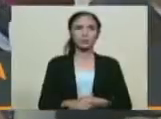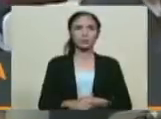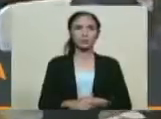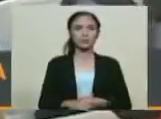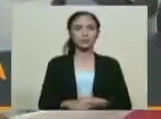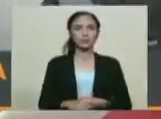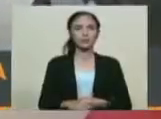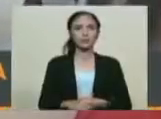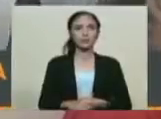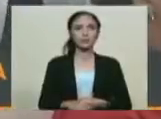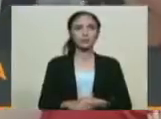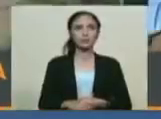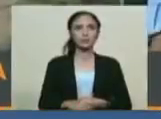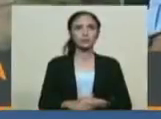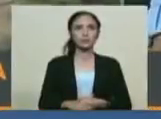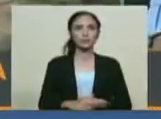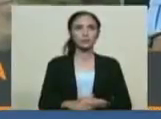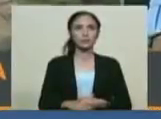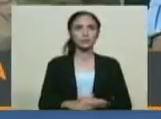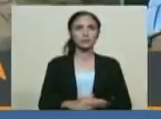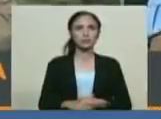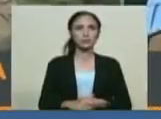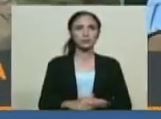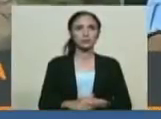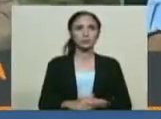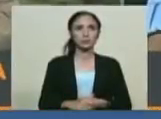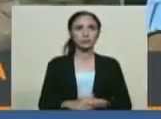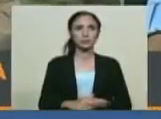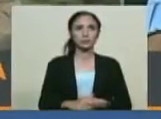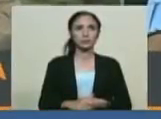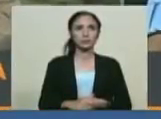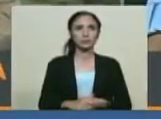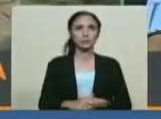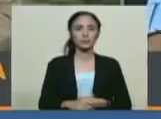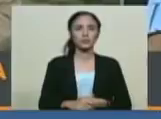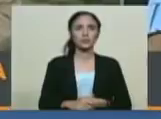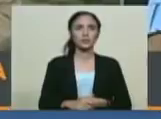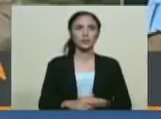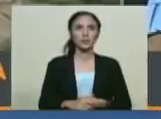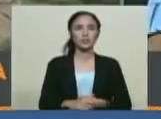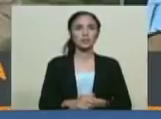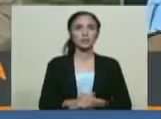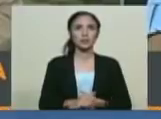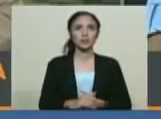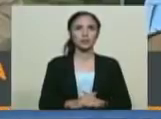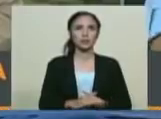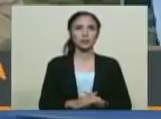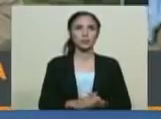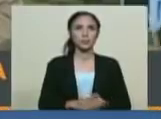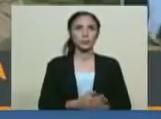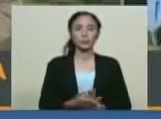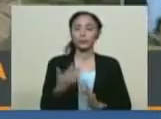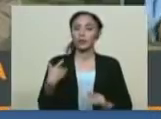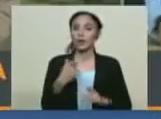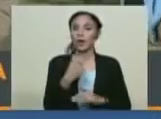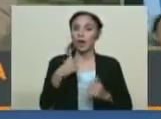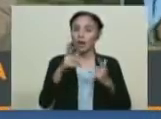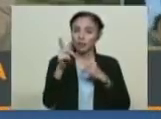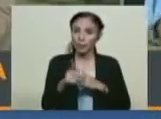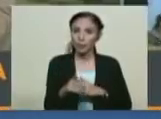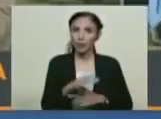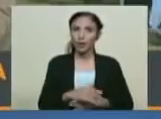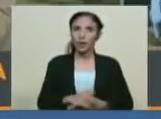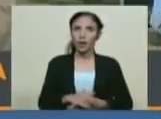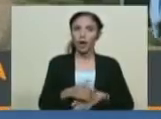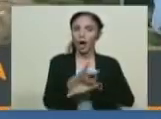Bueno, mi saludo. Quiero saludar también de manera muy especial a Dante Rivas, protector del Estado de